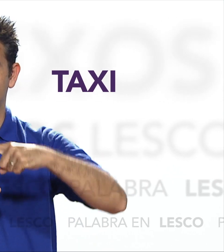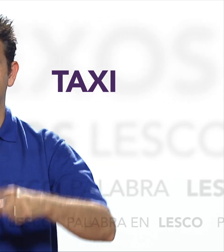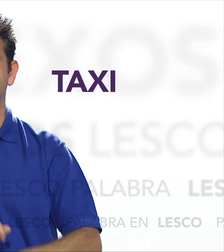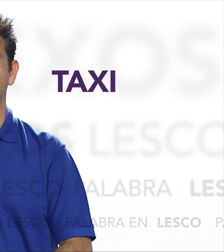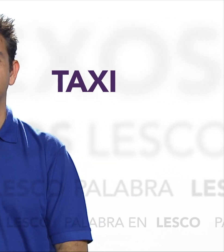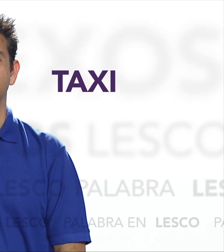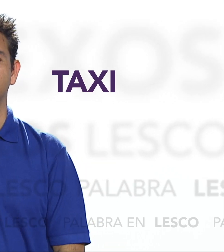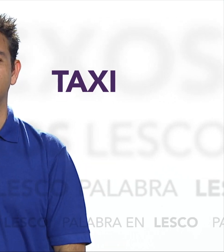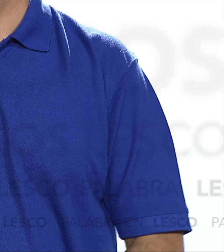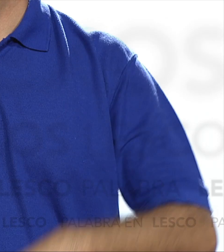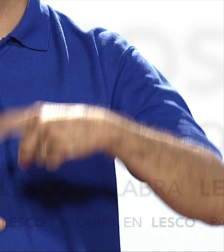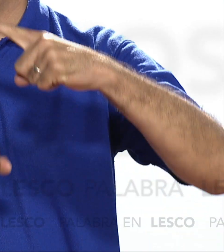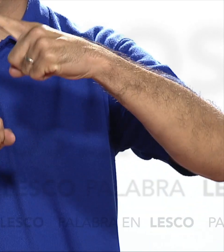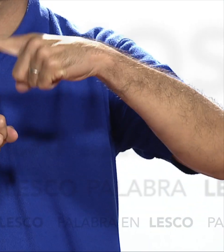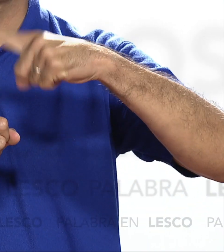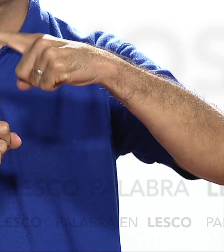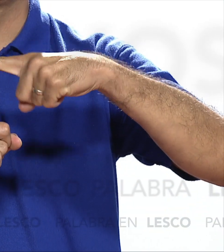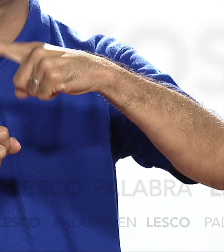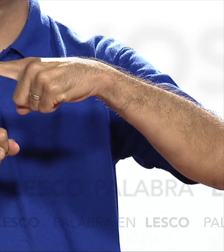Taxi.